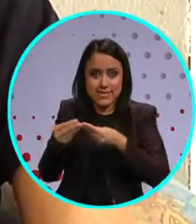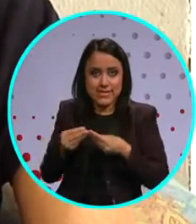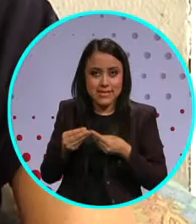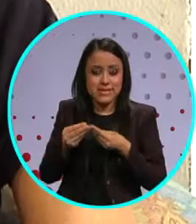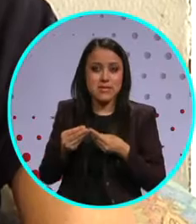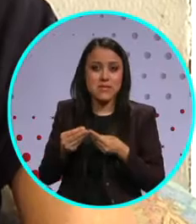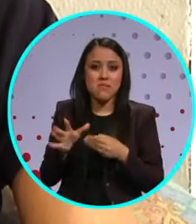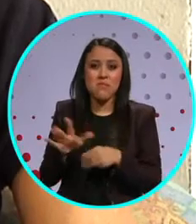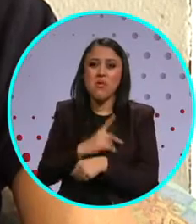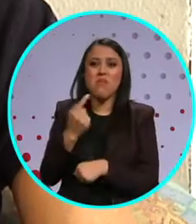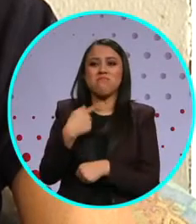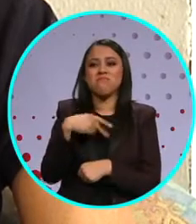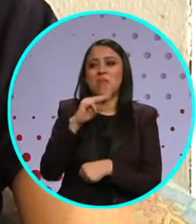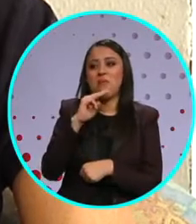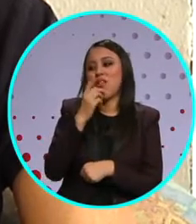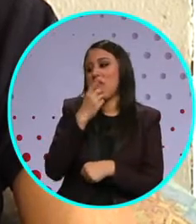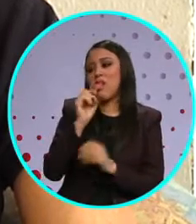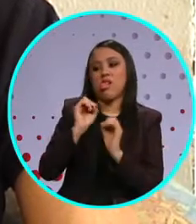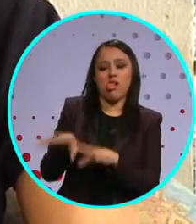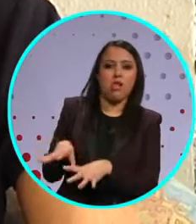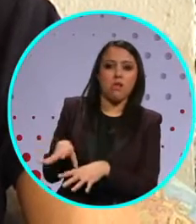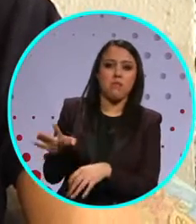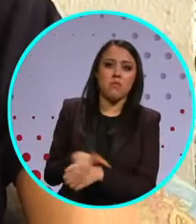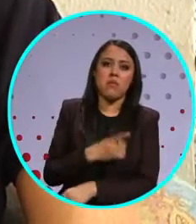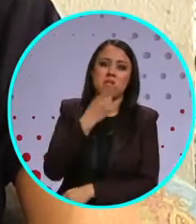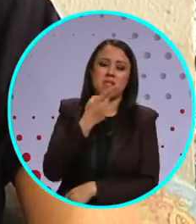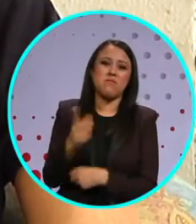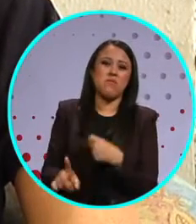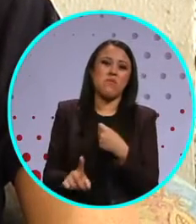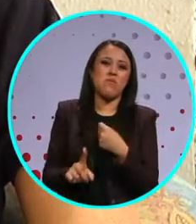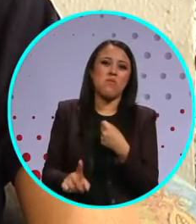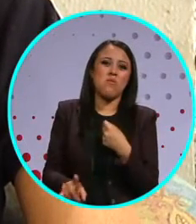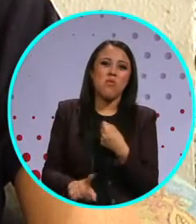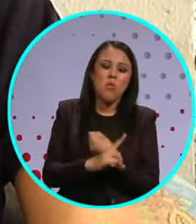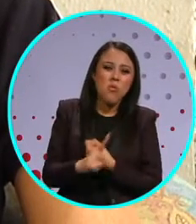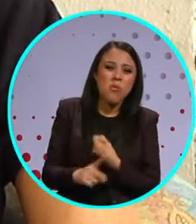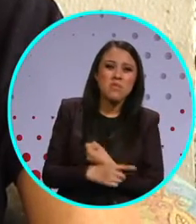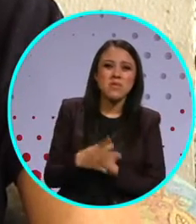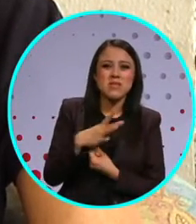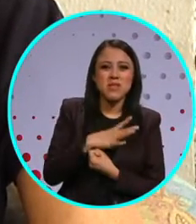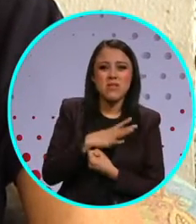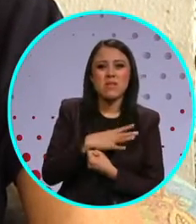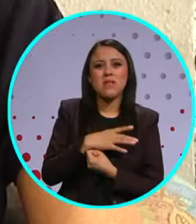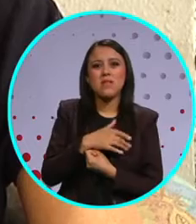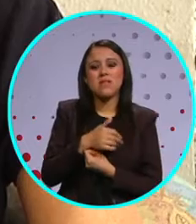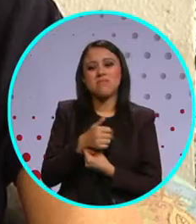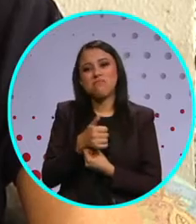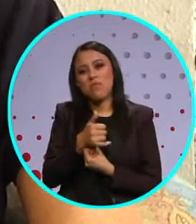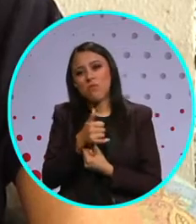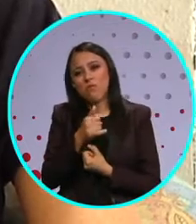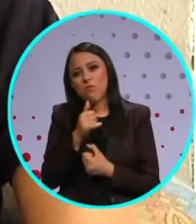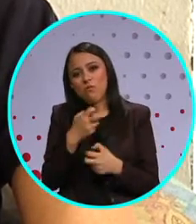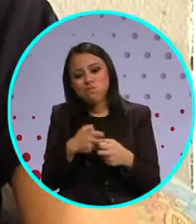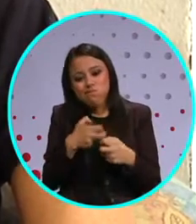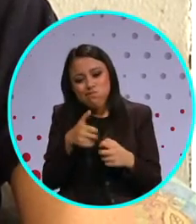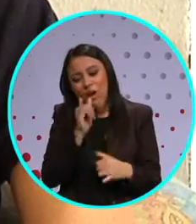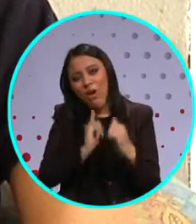y es que su mamá no se pudo hacer cargo de ella, porque tenía problemas con alcohol y